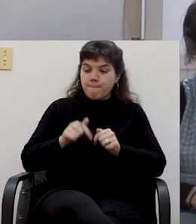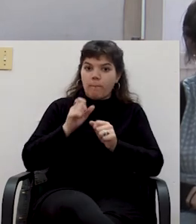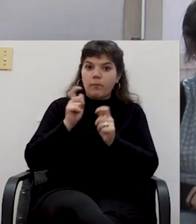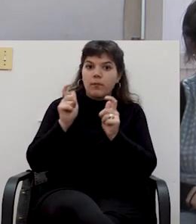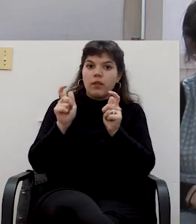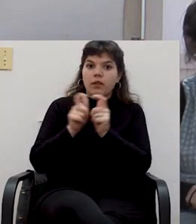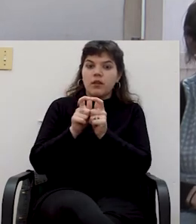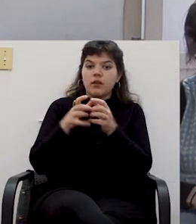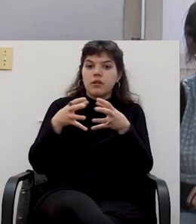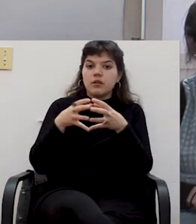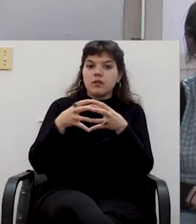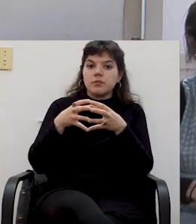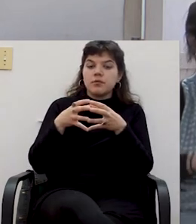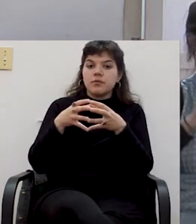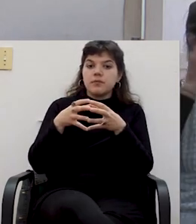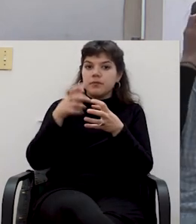técnico